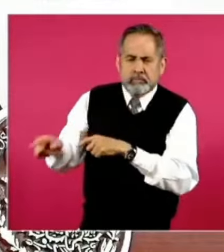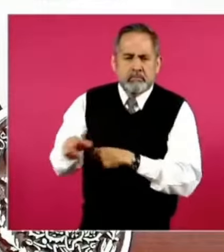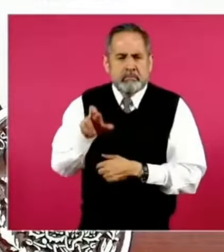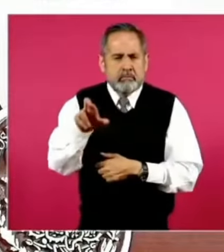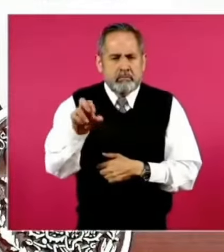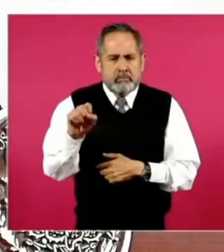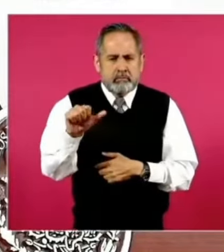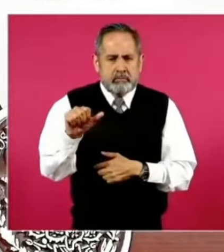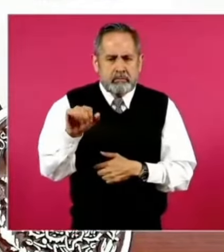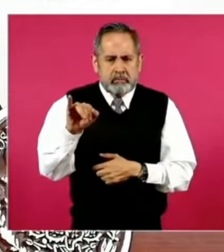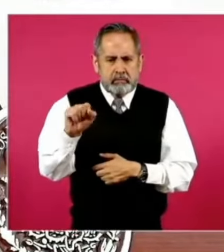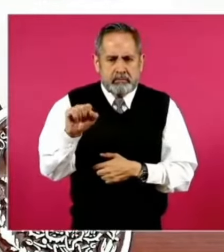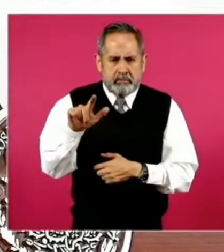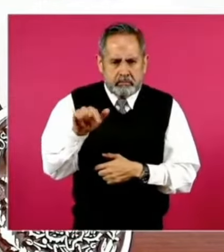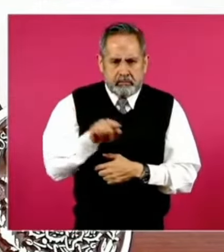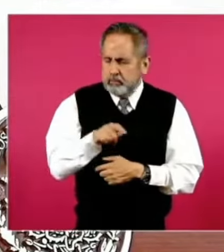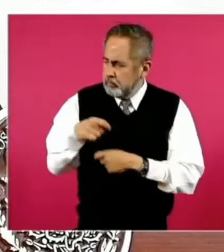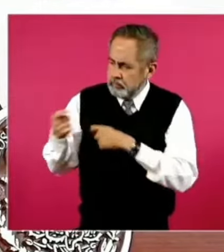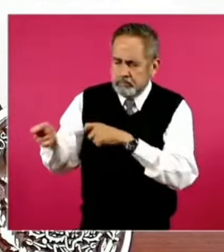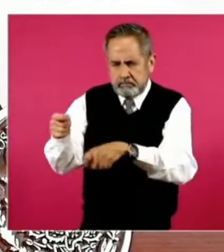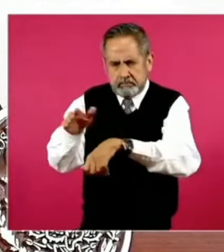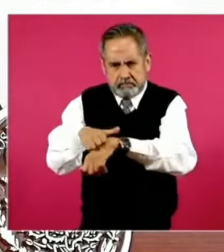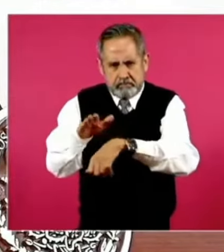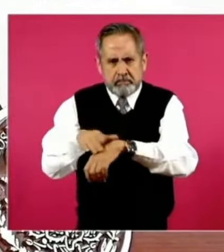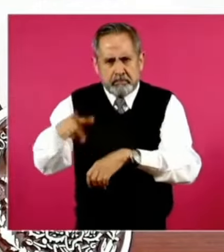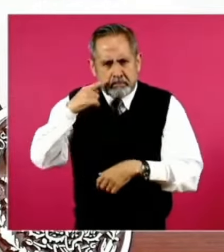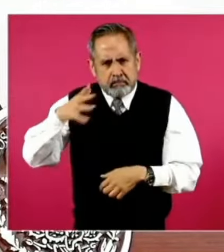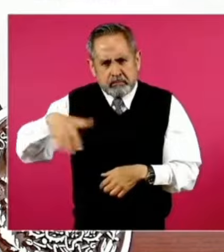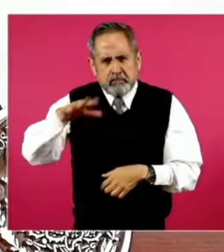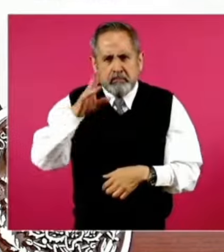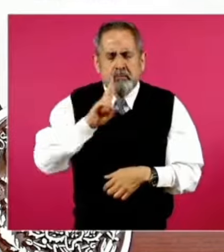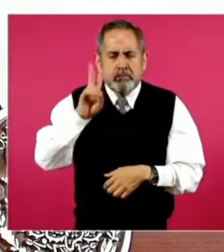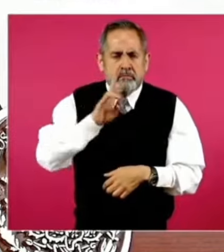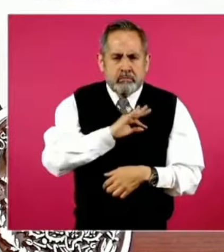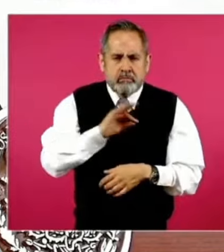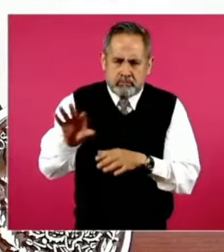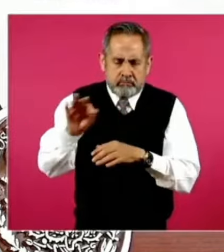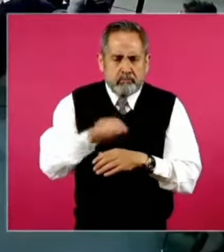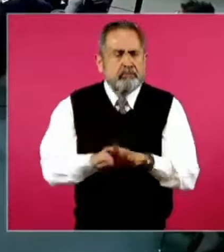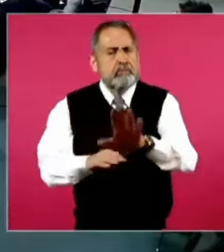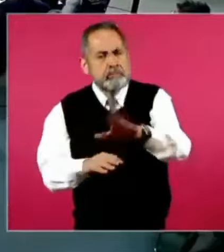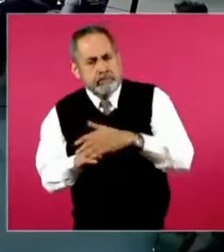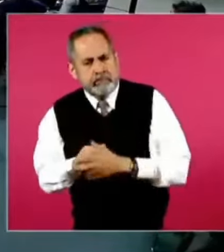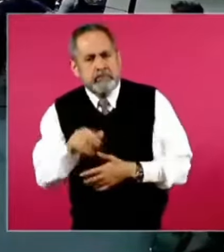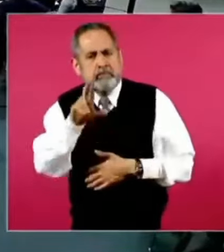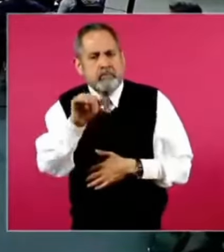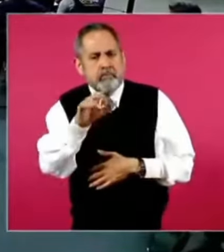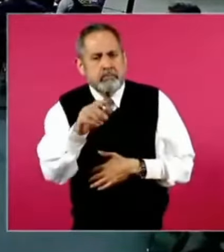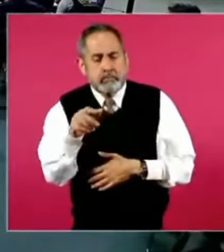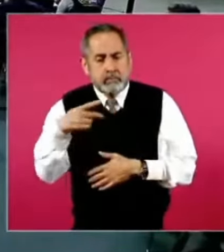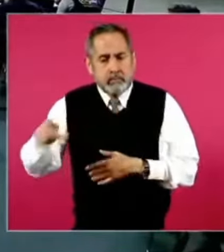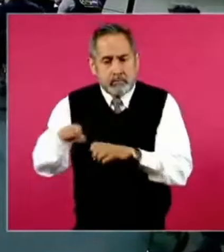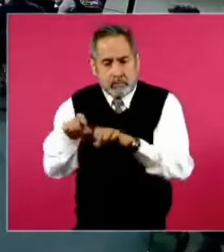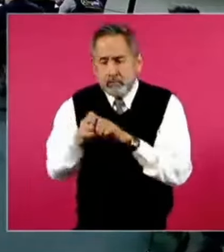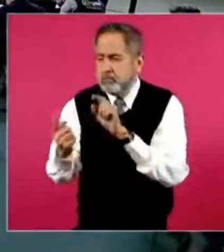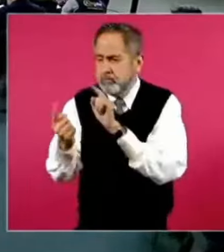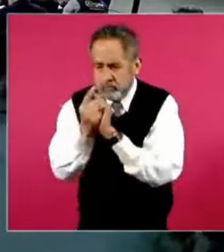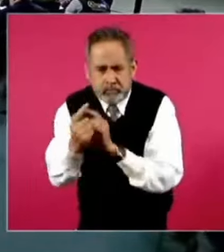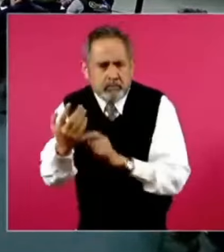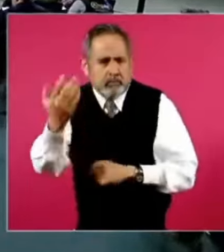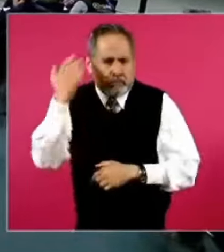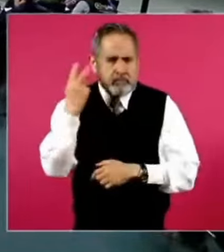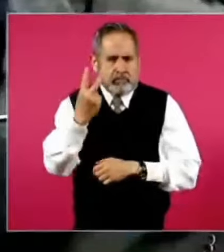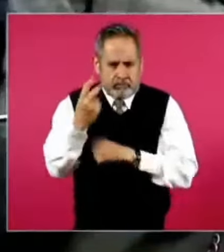Isela para buscar la forma. Mire, Rosa Isela me atendió su equipo hace 2 años